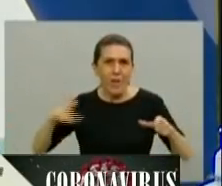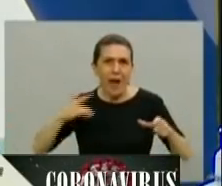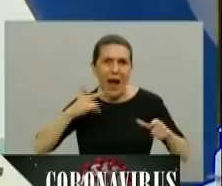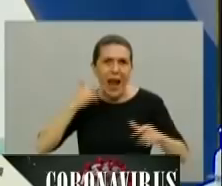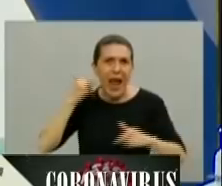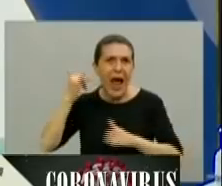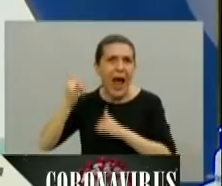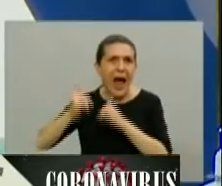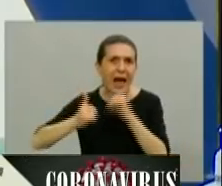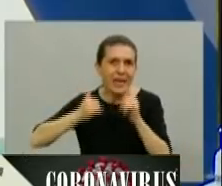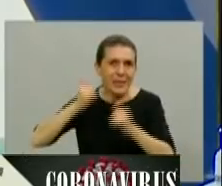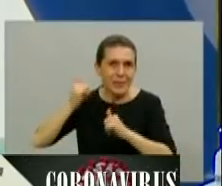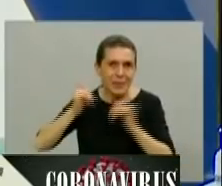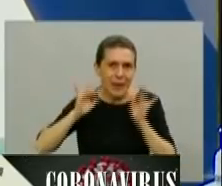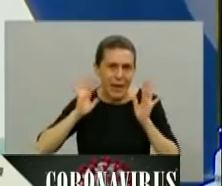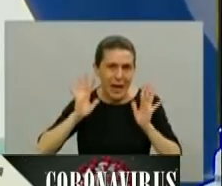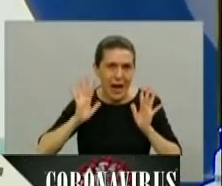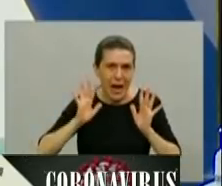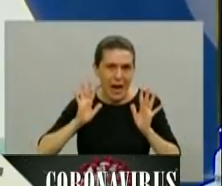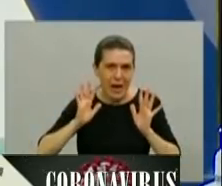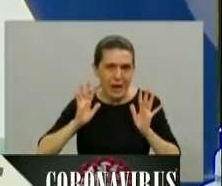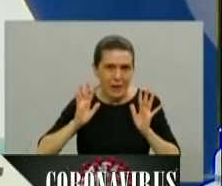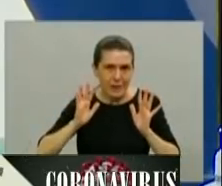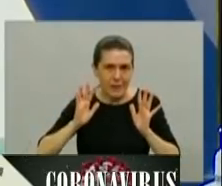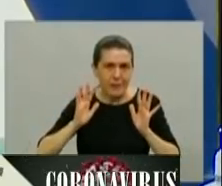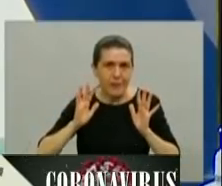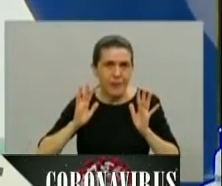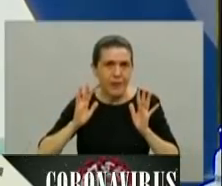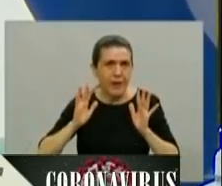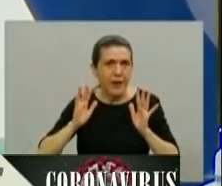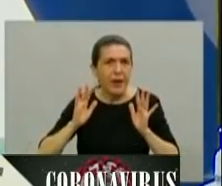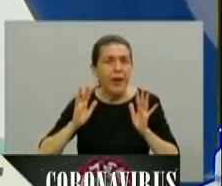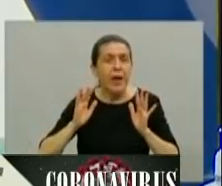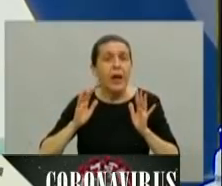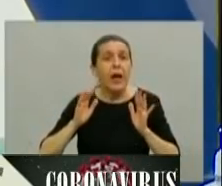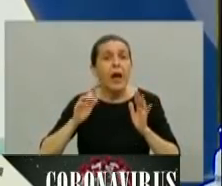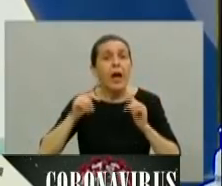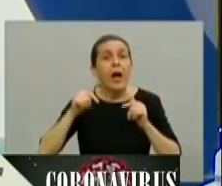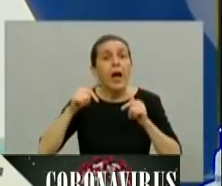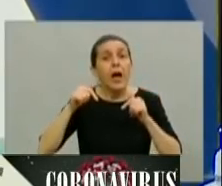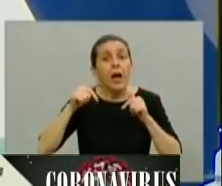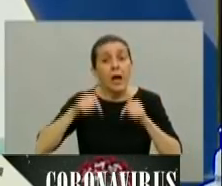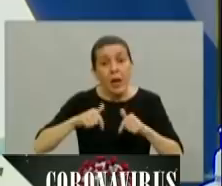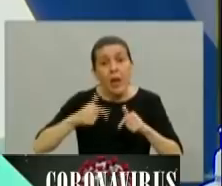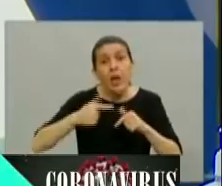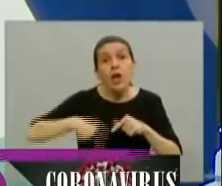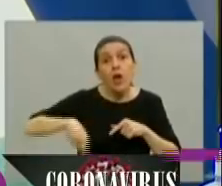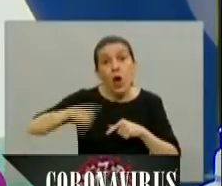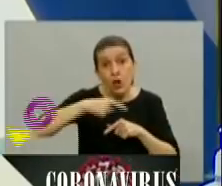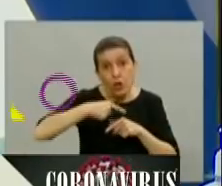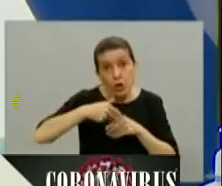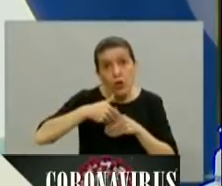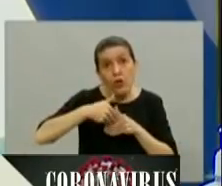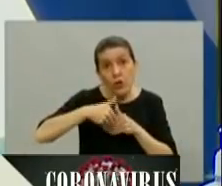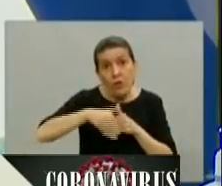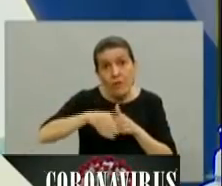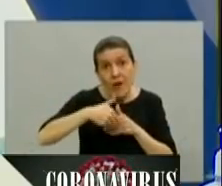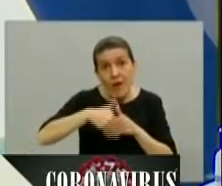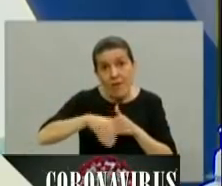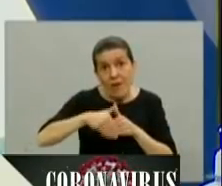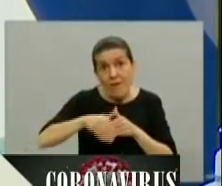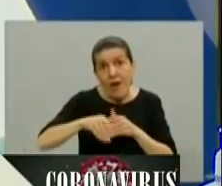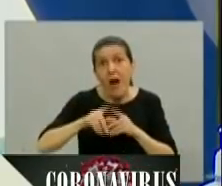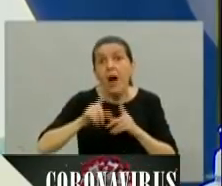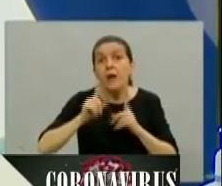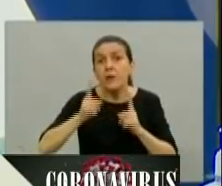buenos, que habían aumentado la capacidad de camas de terapia intensiva, que el